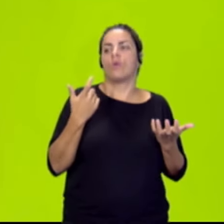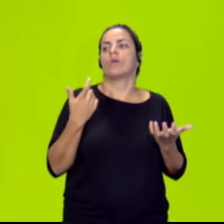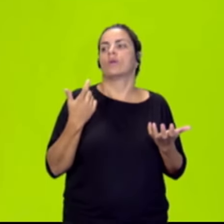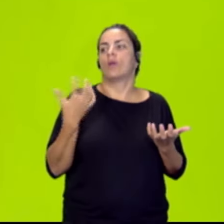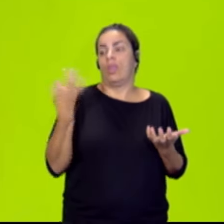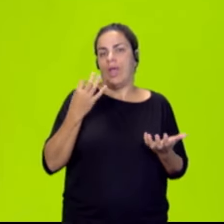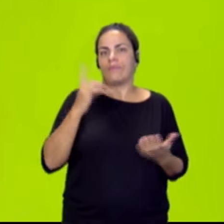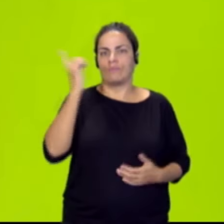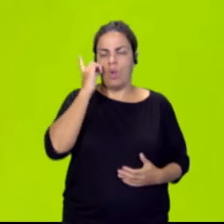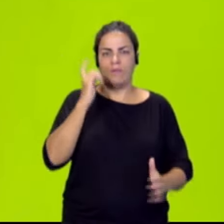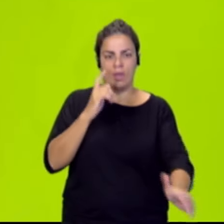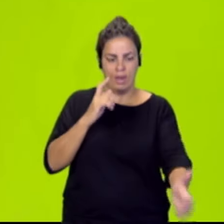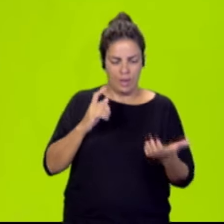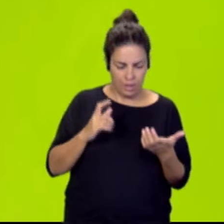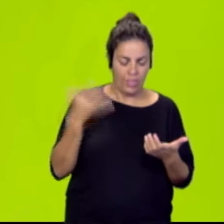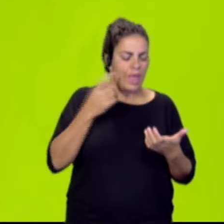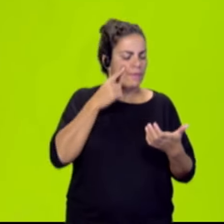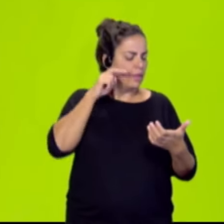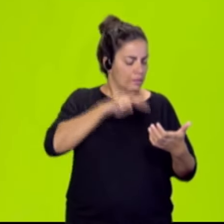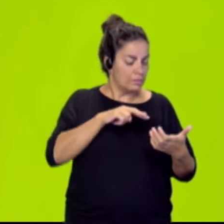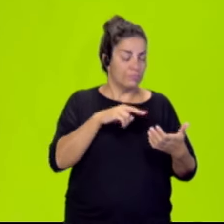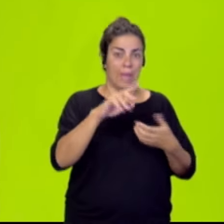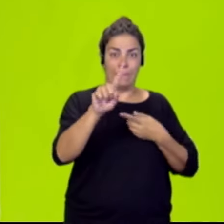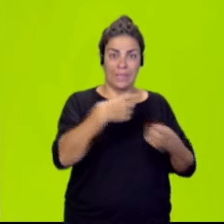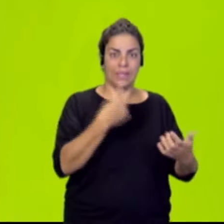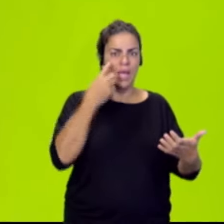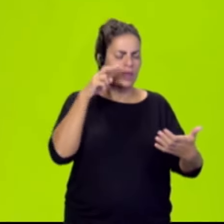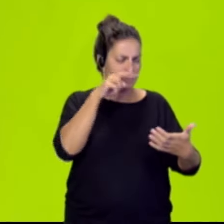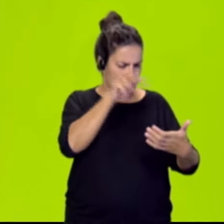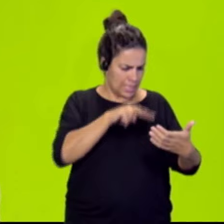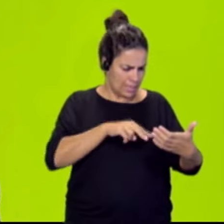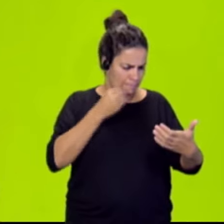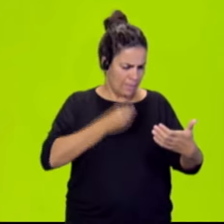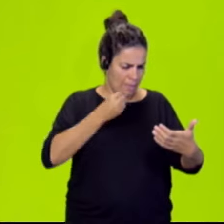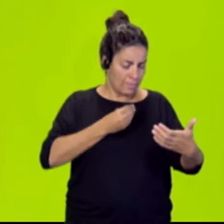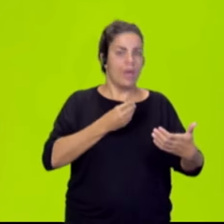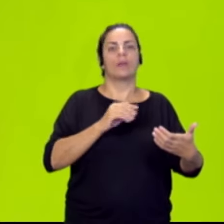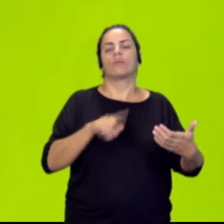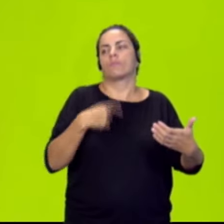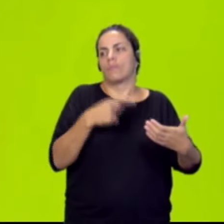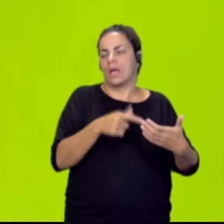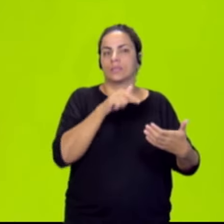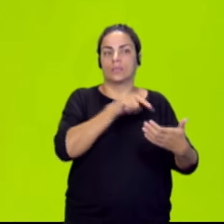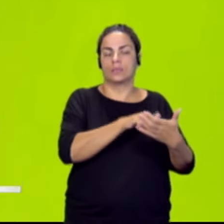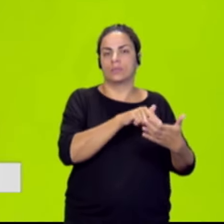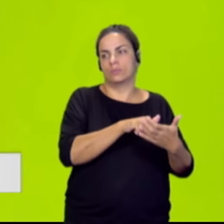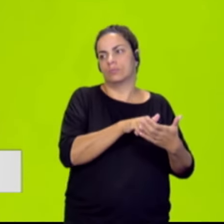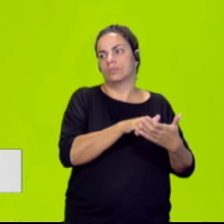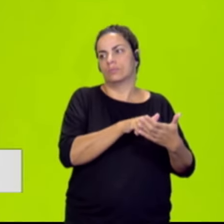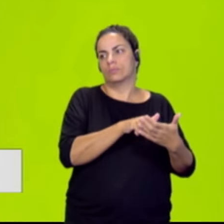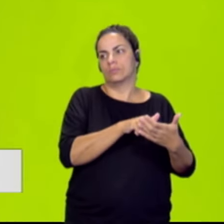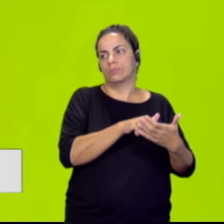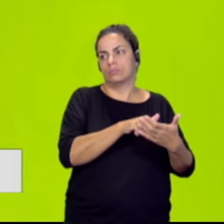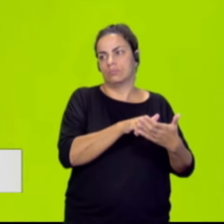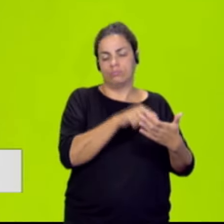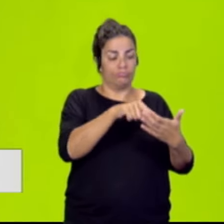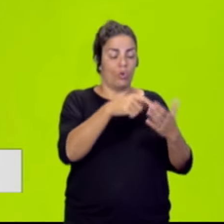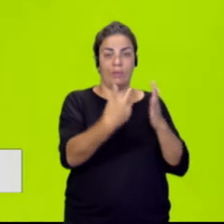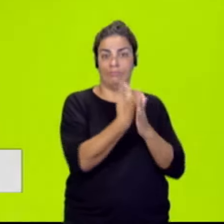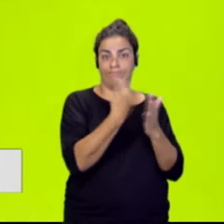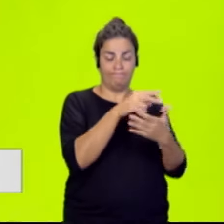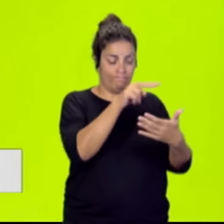el terminal de telefonía móvil, leer el mensaje con atención y bueno, ejecutar las precauciones y leer un poco las instrucciones que allí se